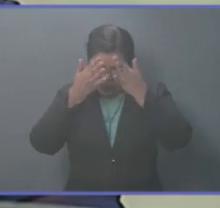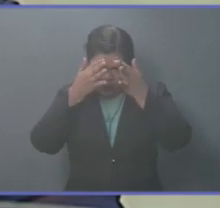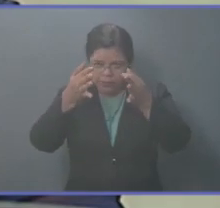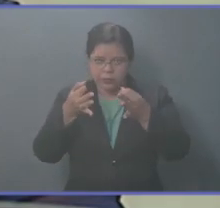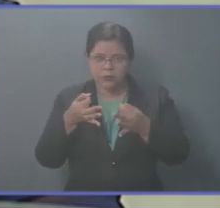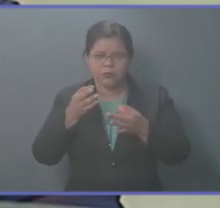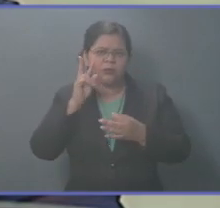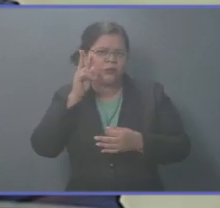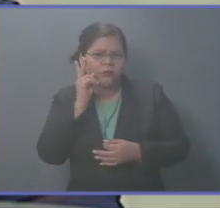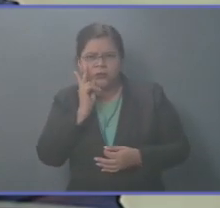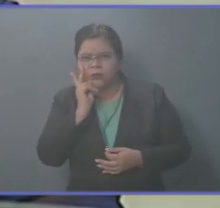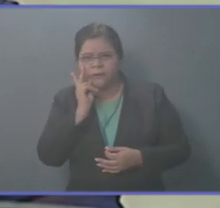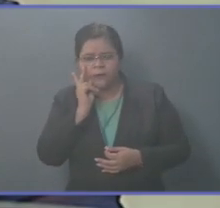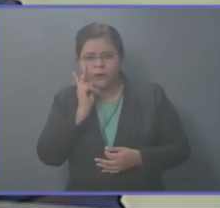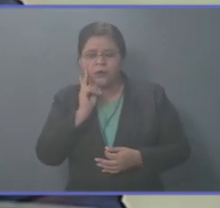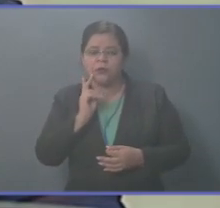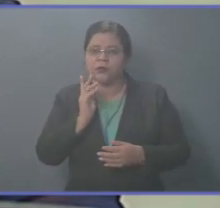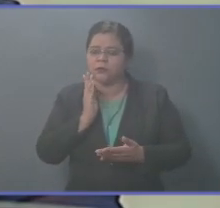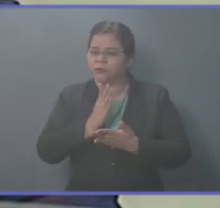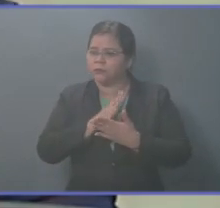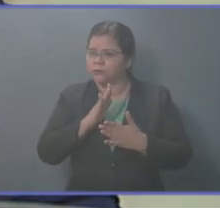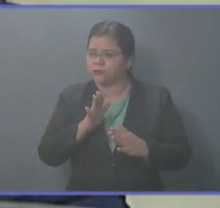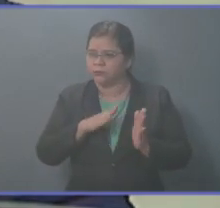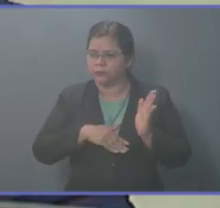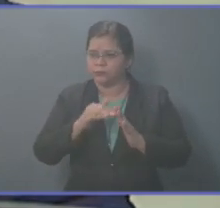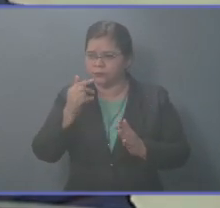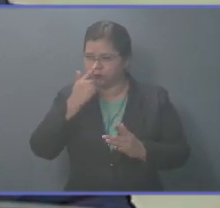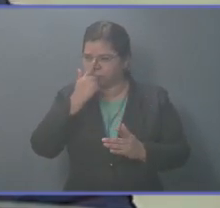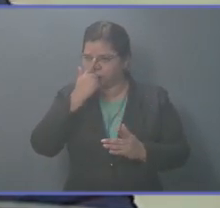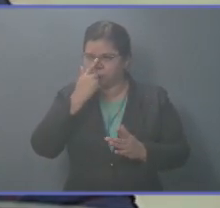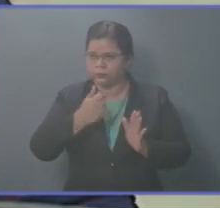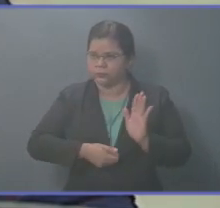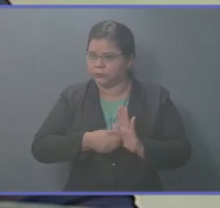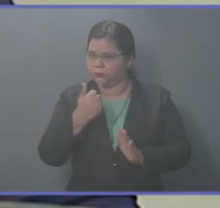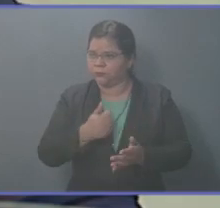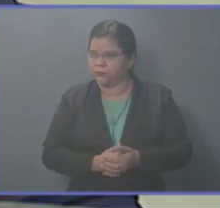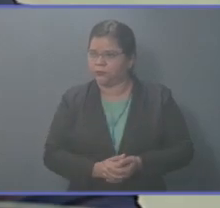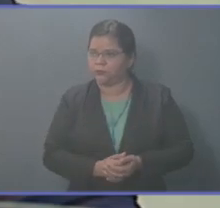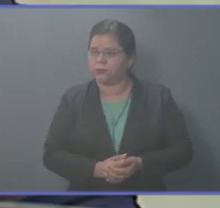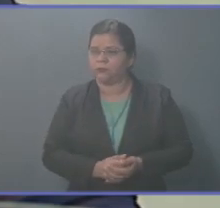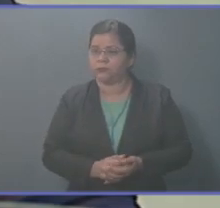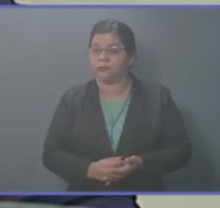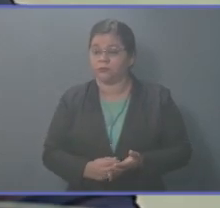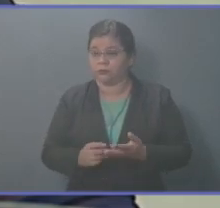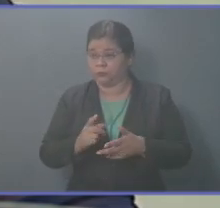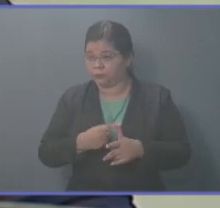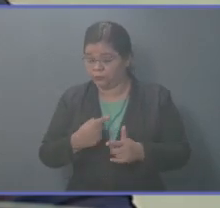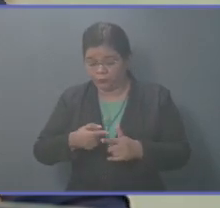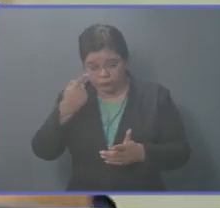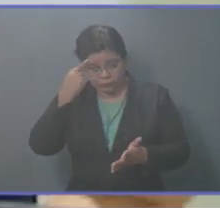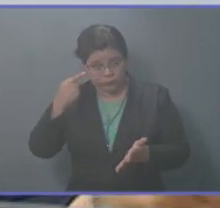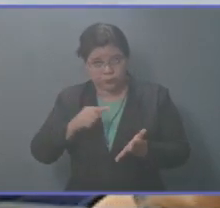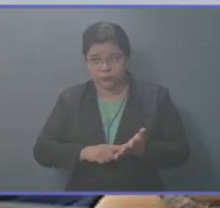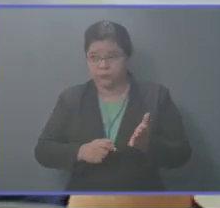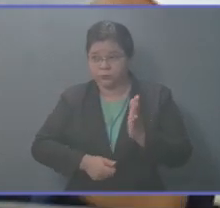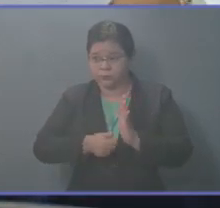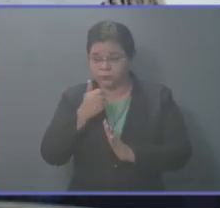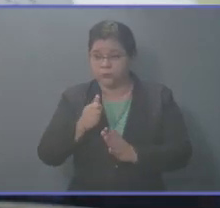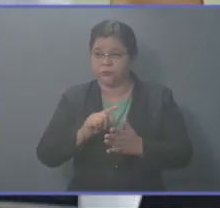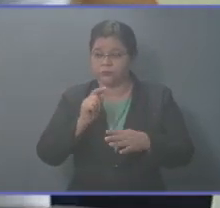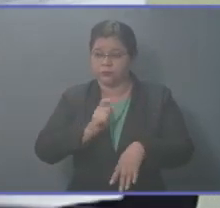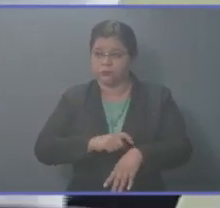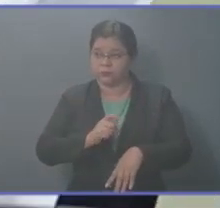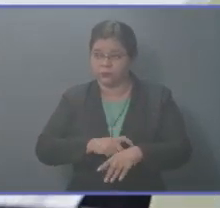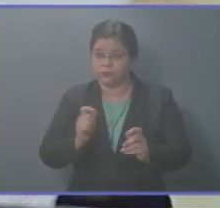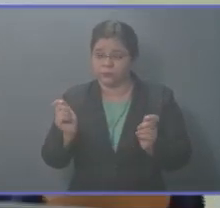no implica la supresión de etapas del proceso de inconstitucionalidad, las que siempre se cumplirán en el momento oportuno.